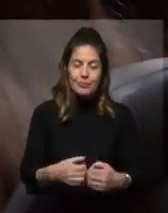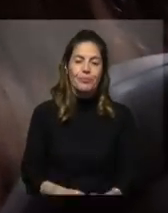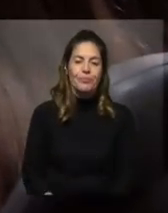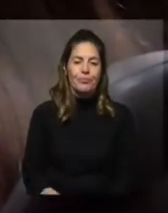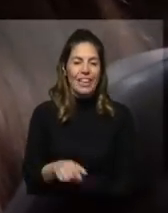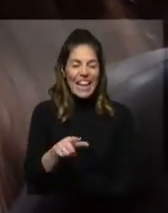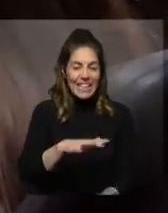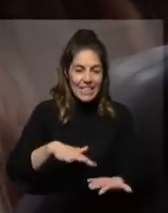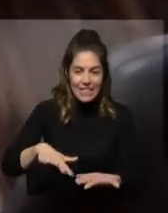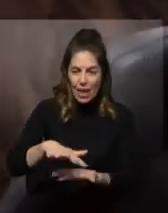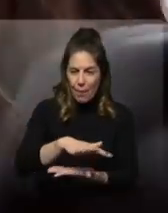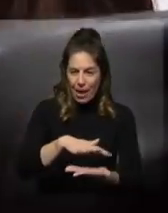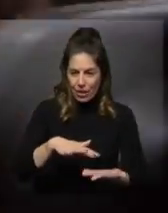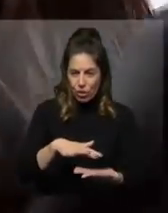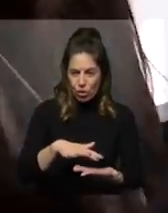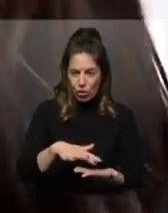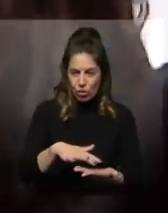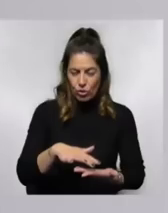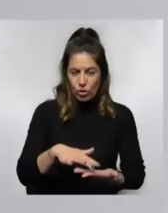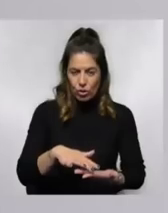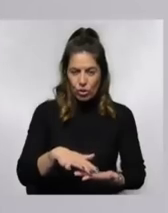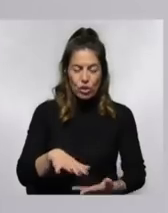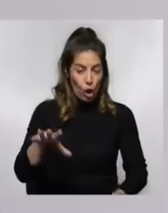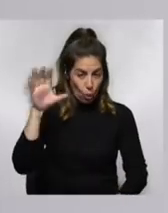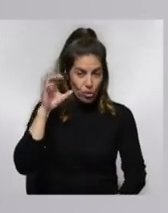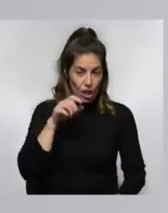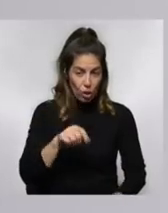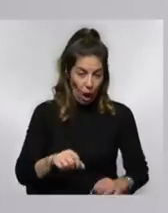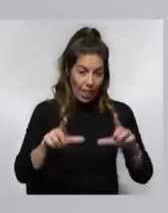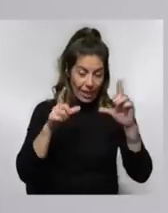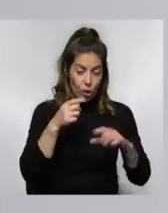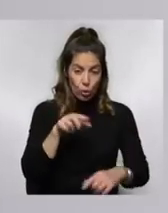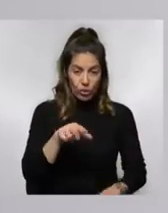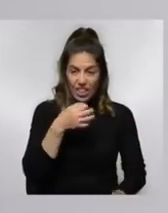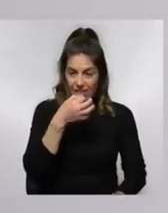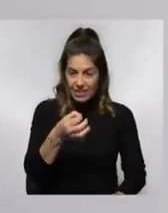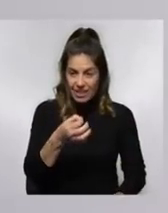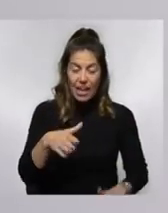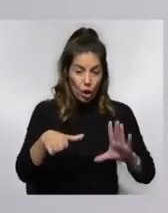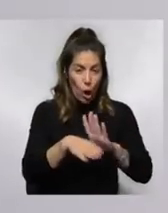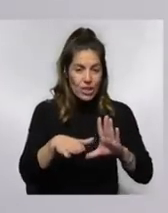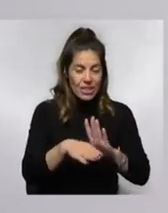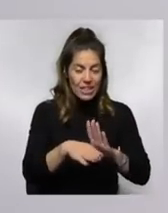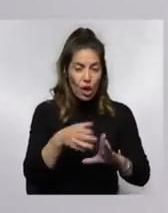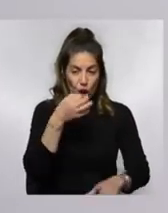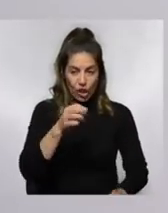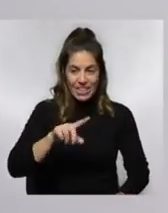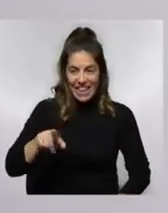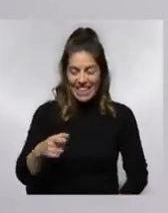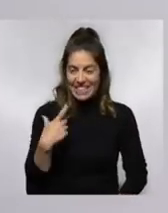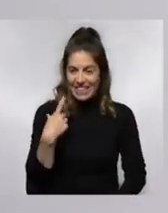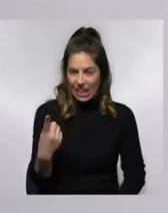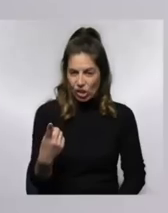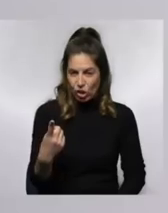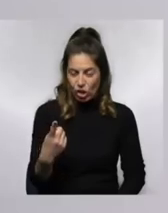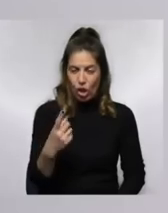y en ese Marco estaba escuchando Atentamente lo que usted decía y va en sintonía con lo que dice el ex director de de Gerardo